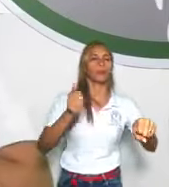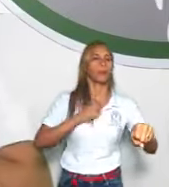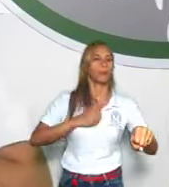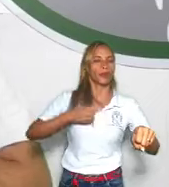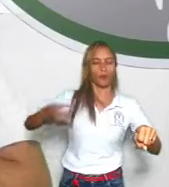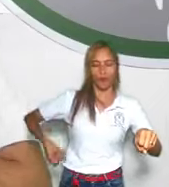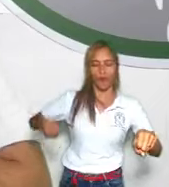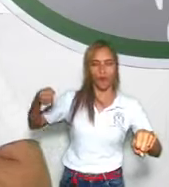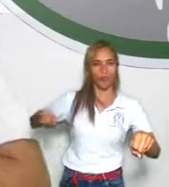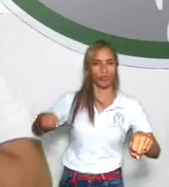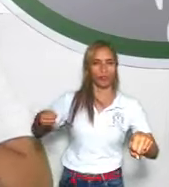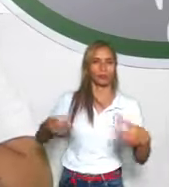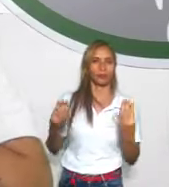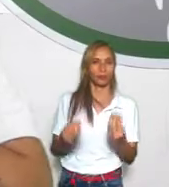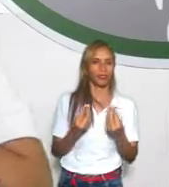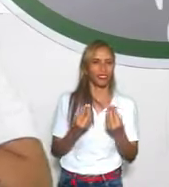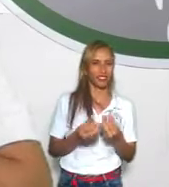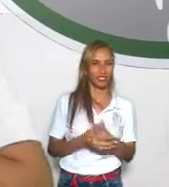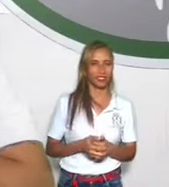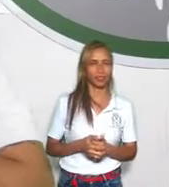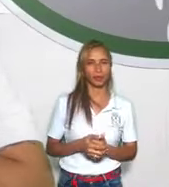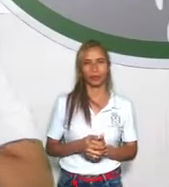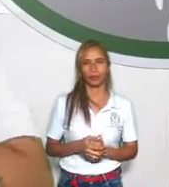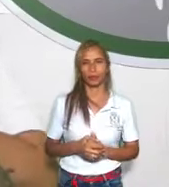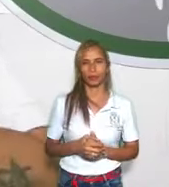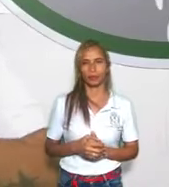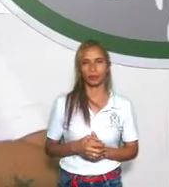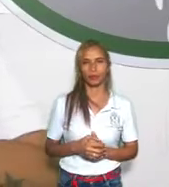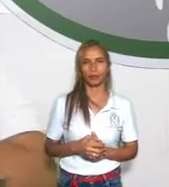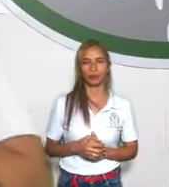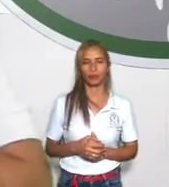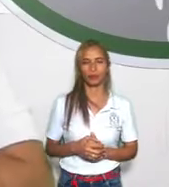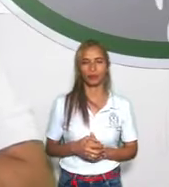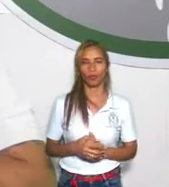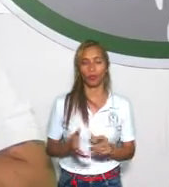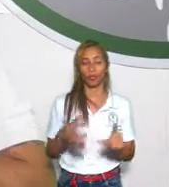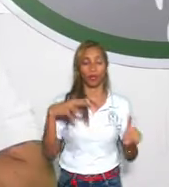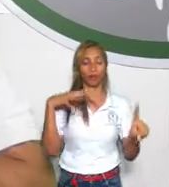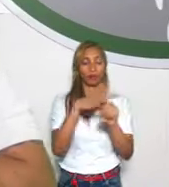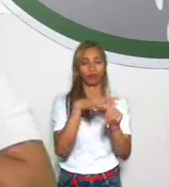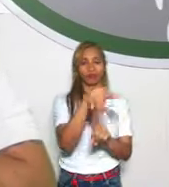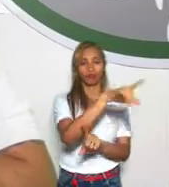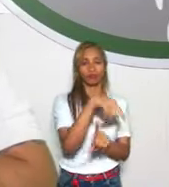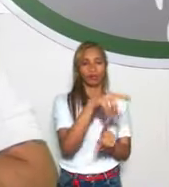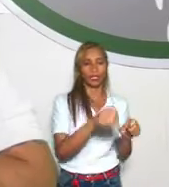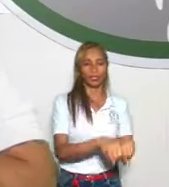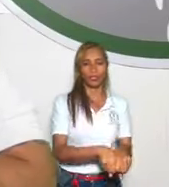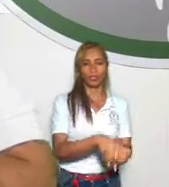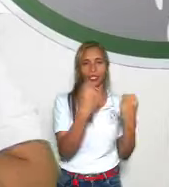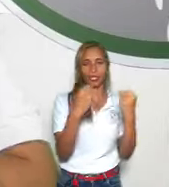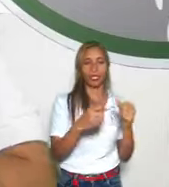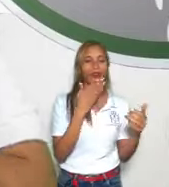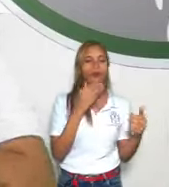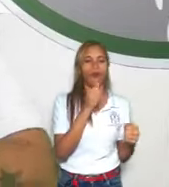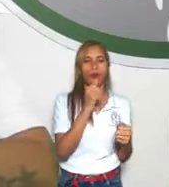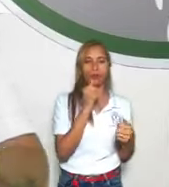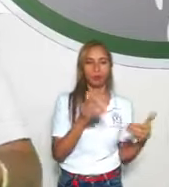se presente ese, podría decirse, afectación a los mares y a las fuentes hídricas con el